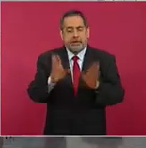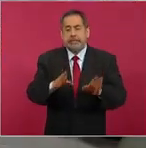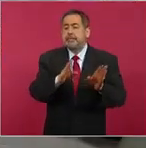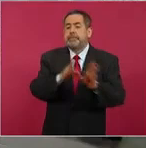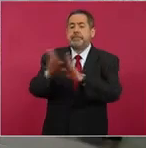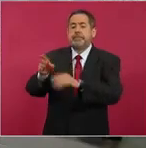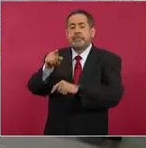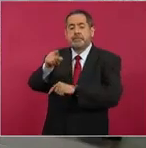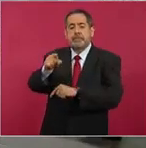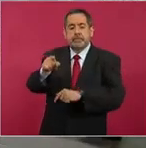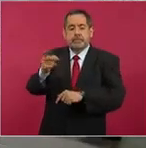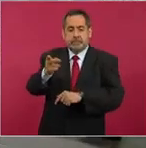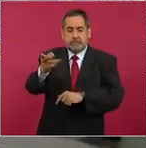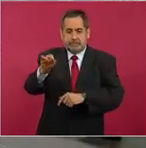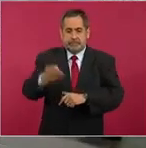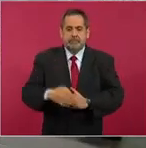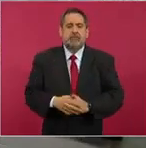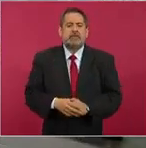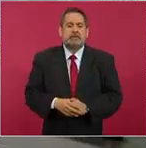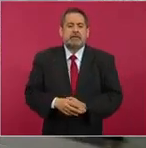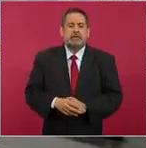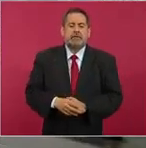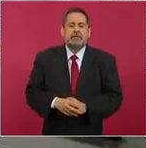aquí, ustedes dos.